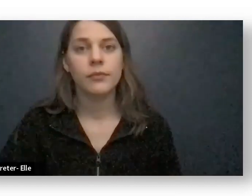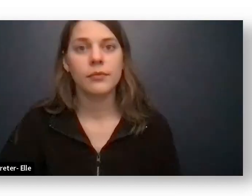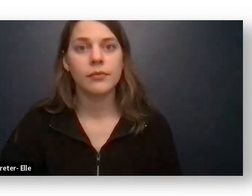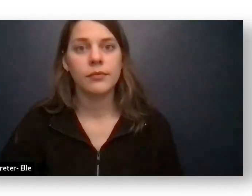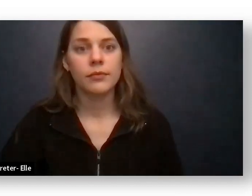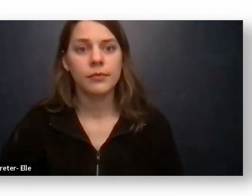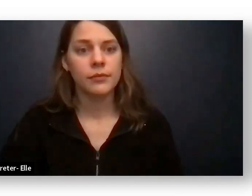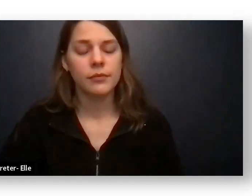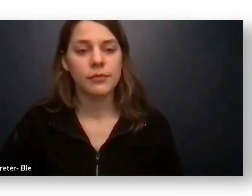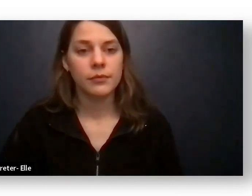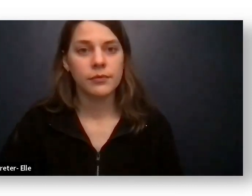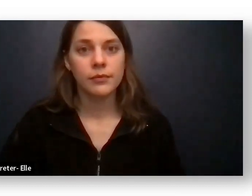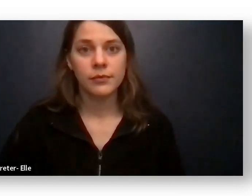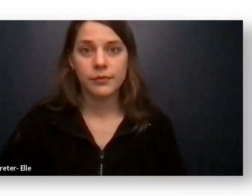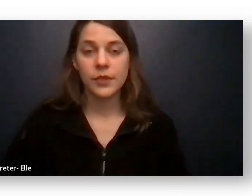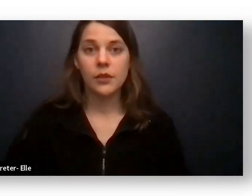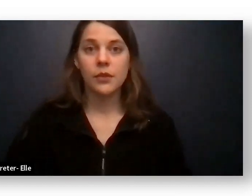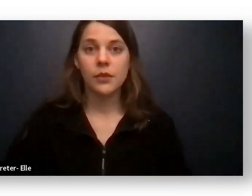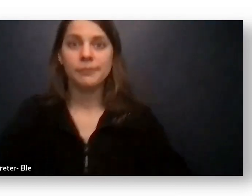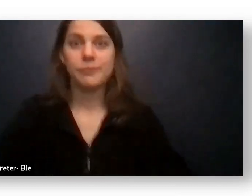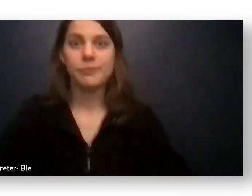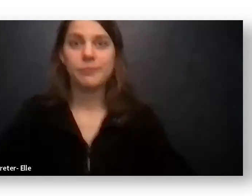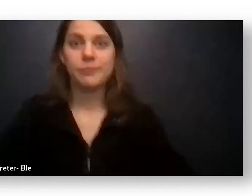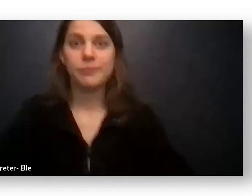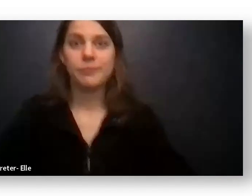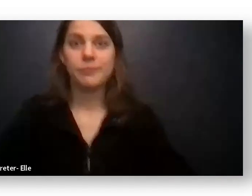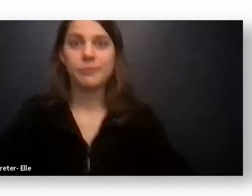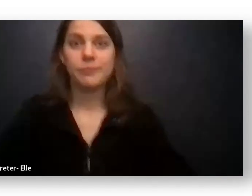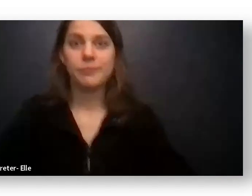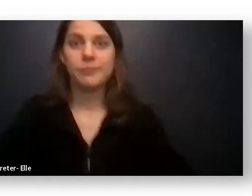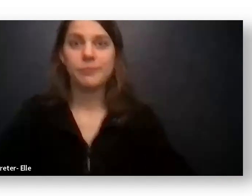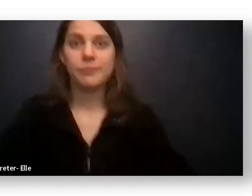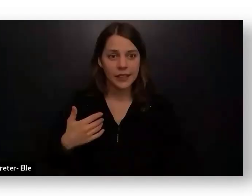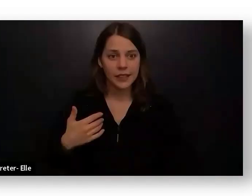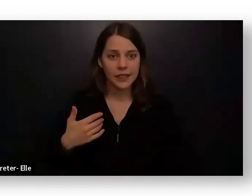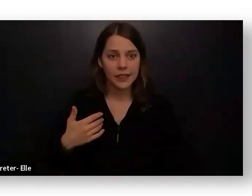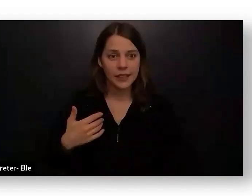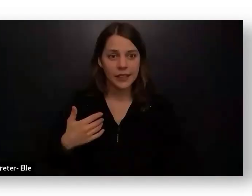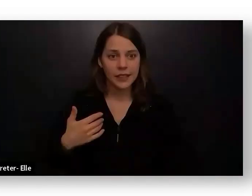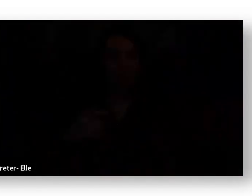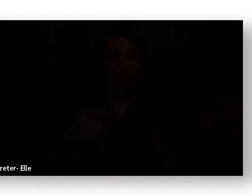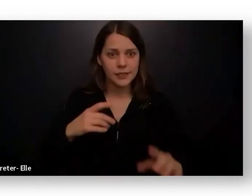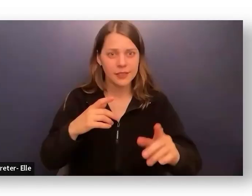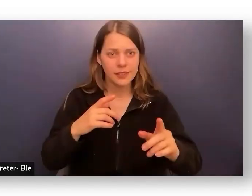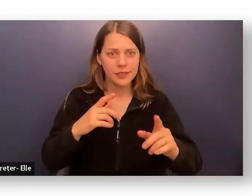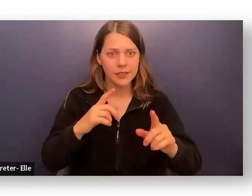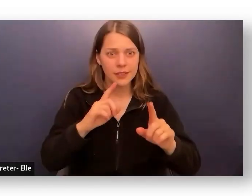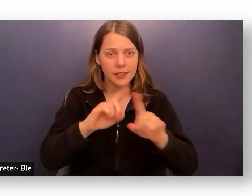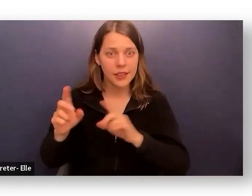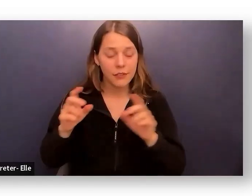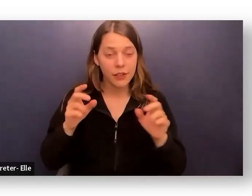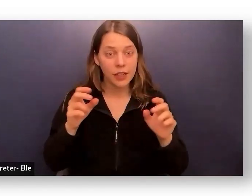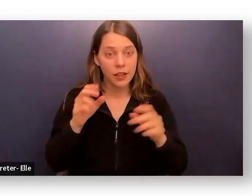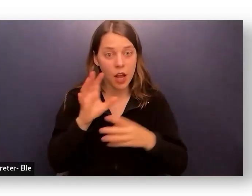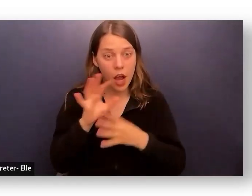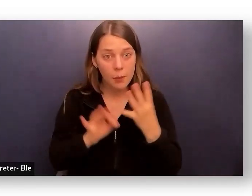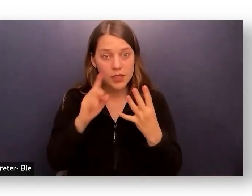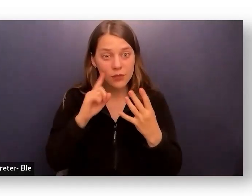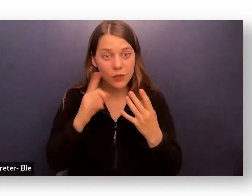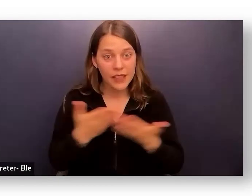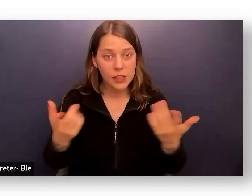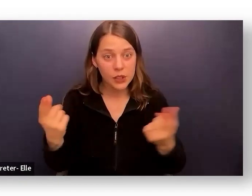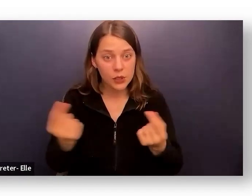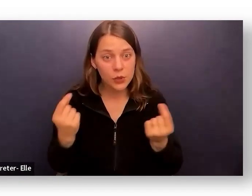Entonces, tomamos diferentes tipos de medidas para reducir el riesgo de que ocurran incendios forestales. La conciencia situacional se trata de lo que está sucediendo